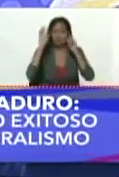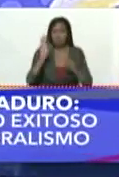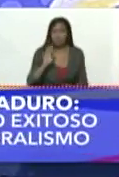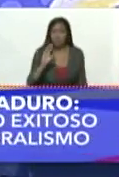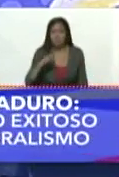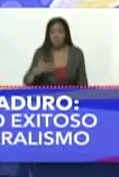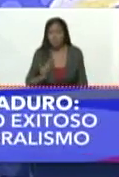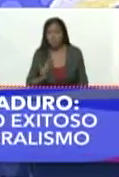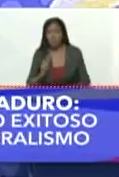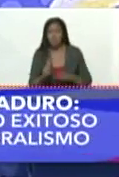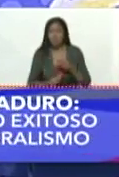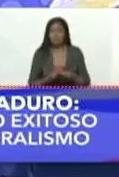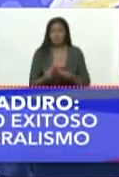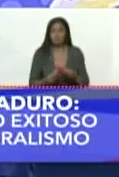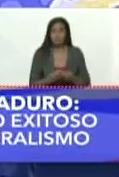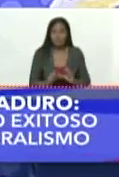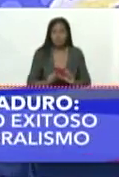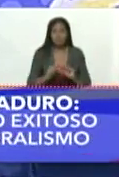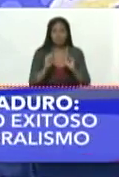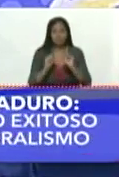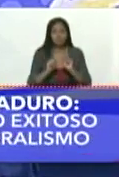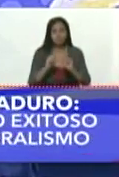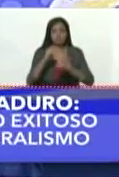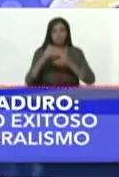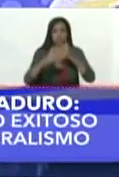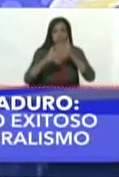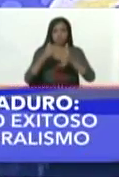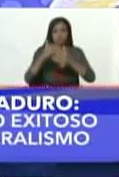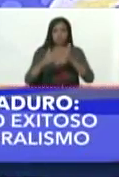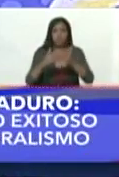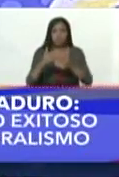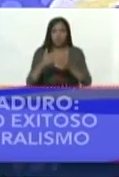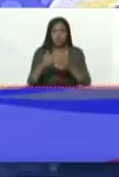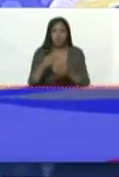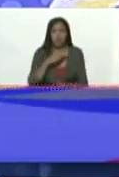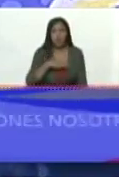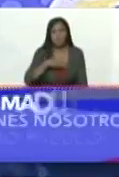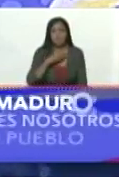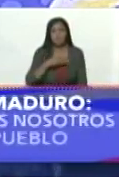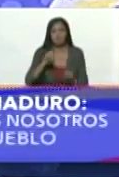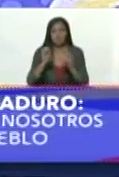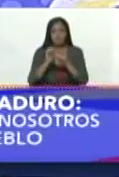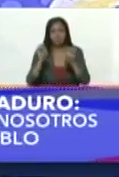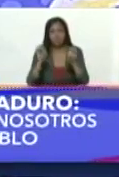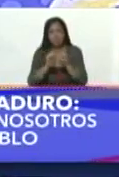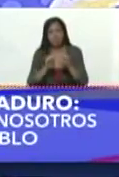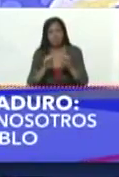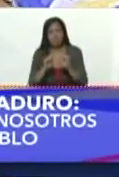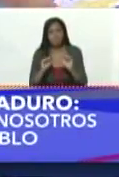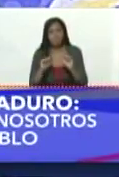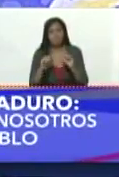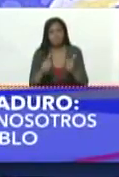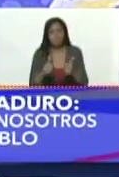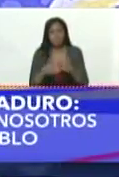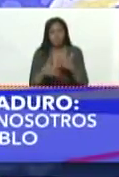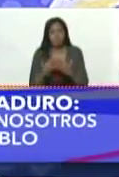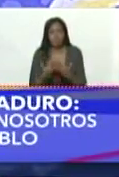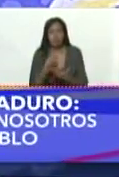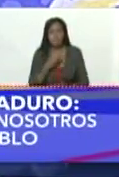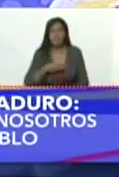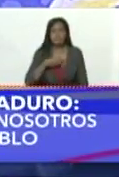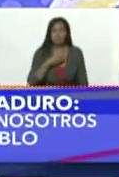para seguir avanzando en las misiones educativas, empezando por la gran